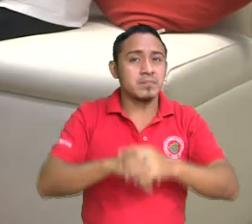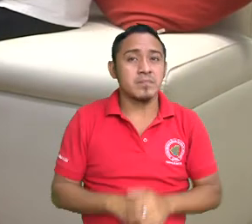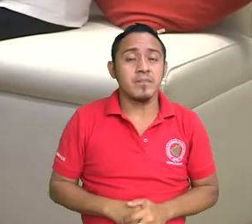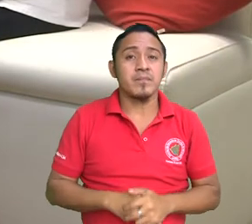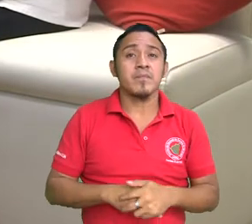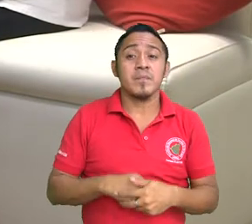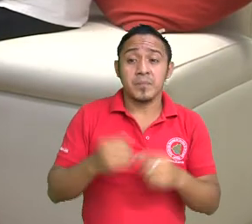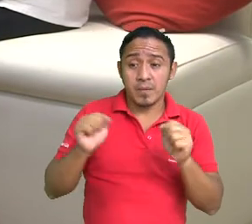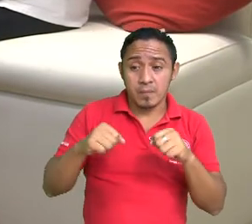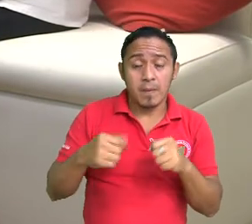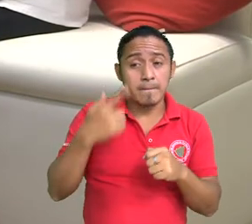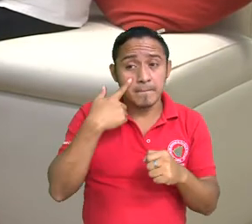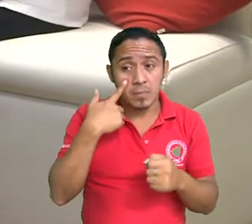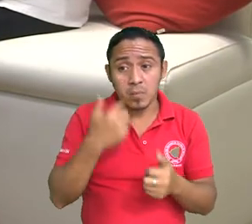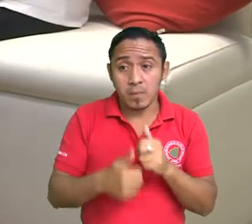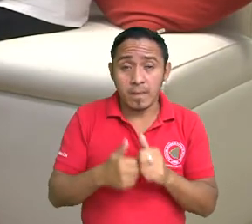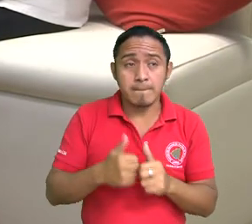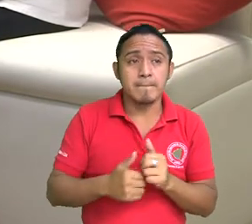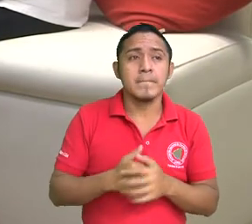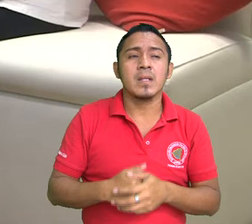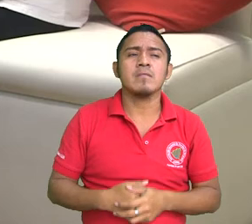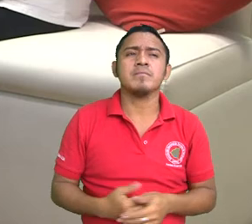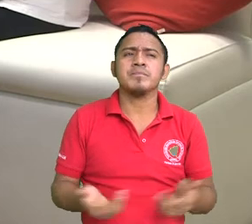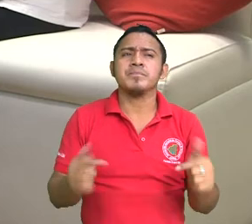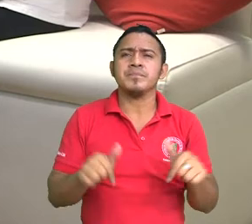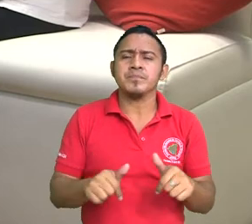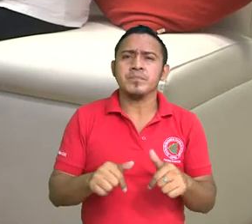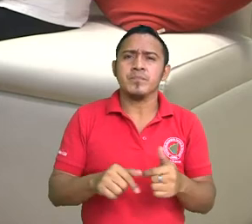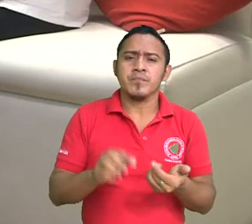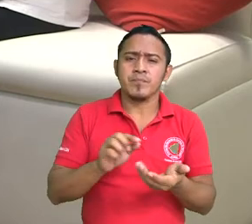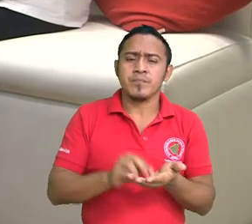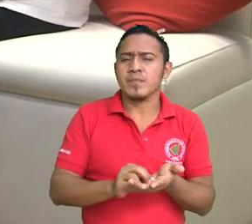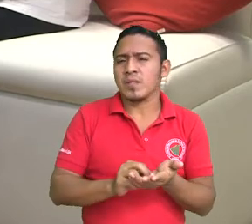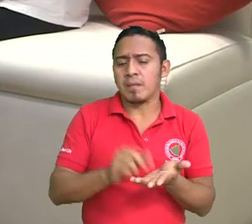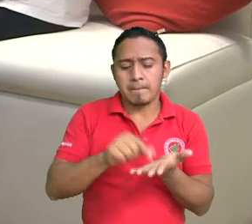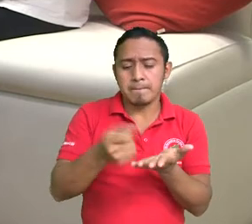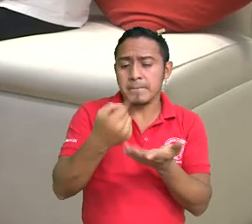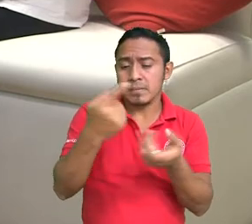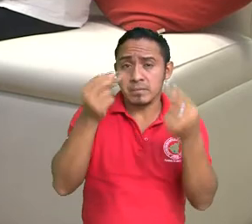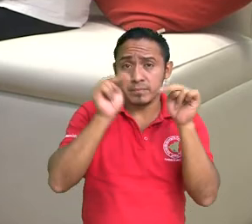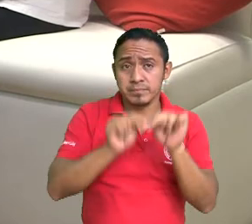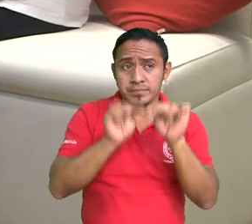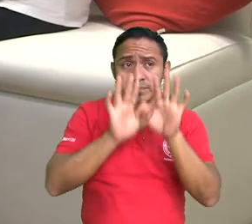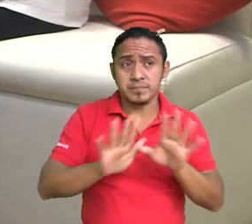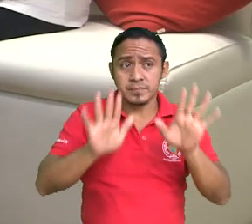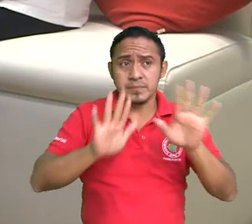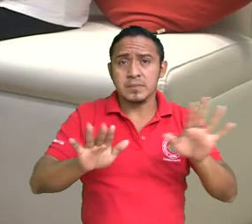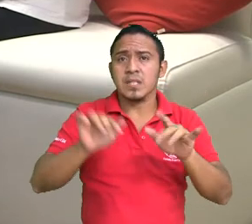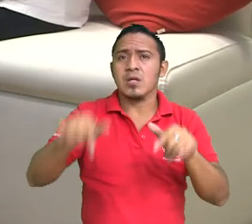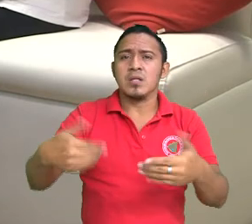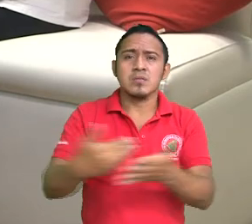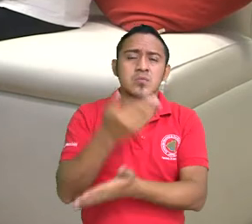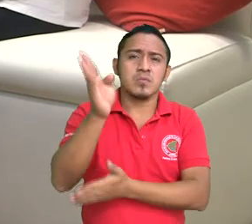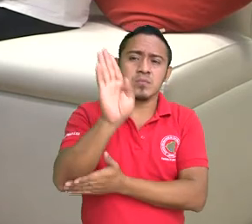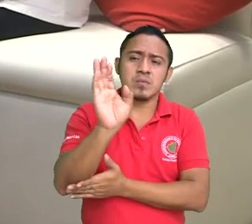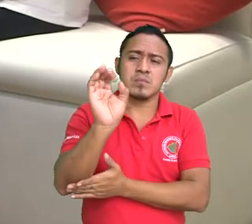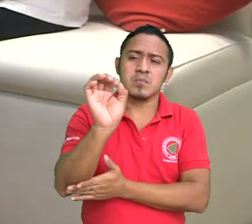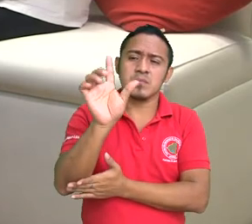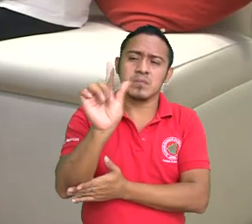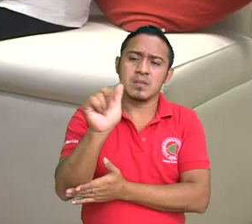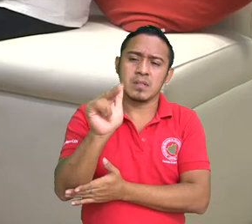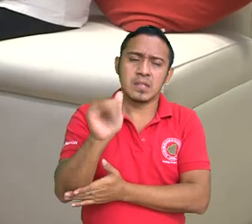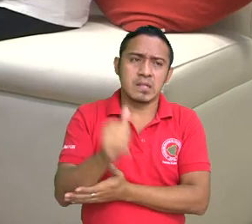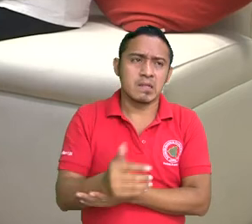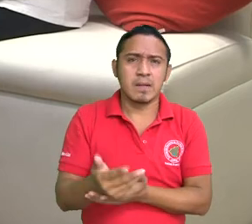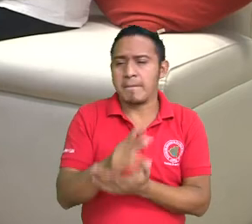Nosotros podemos saber cuál es la causa. Ahora, los tratamientos naturales, y yo creo que con esto de la botánica, la medicina